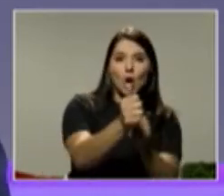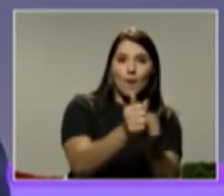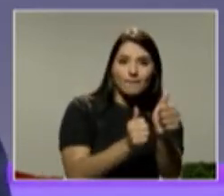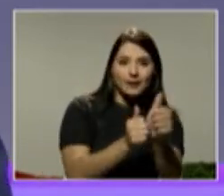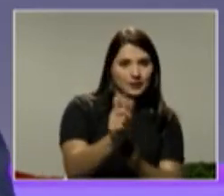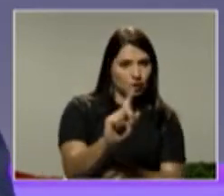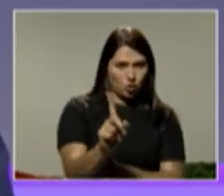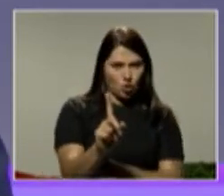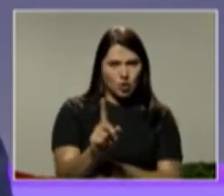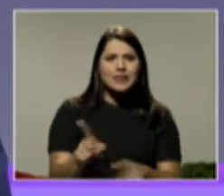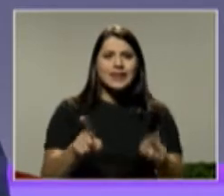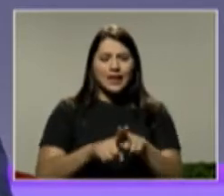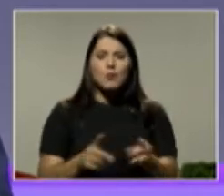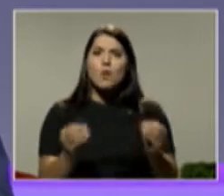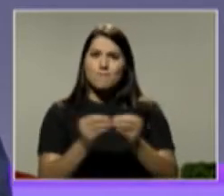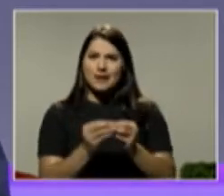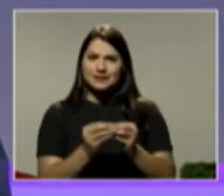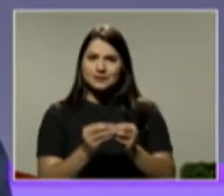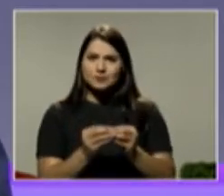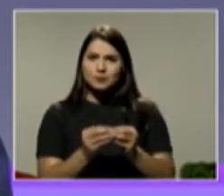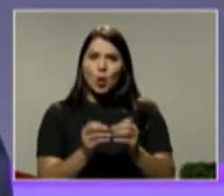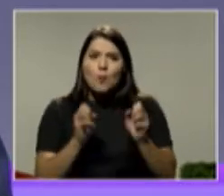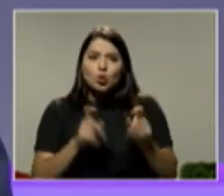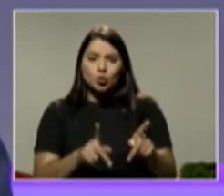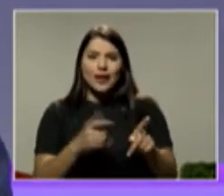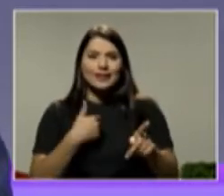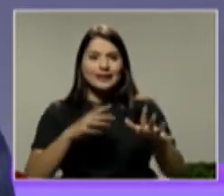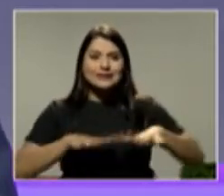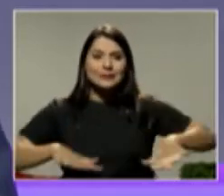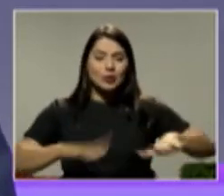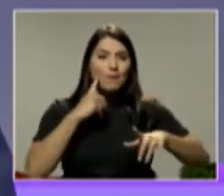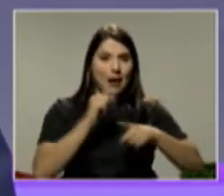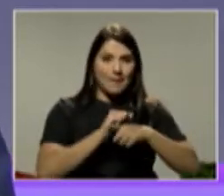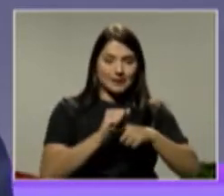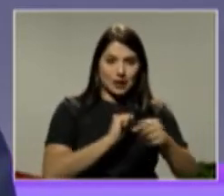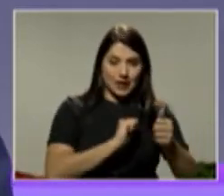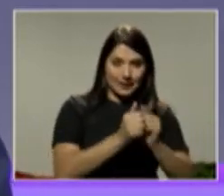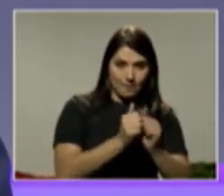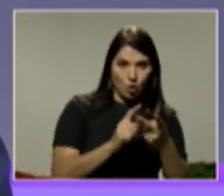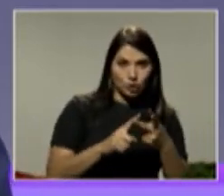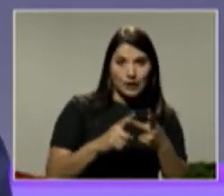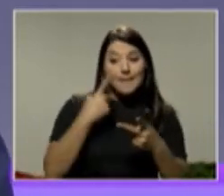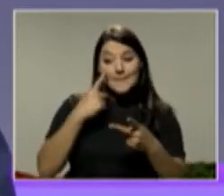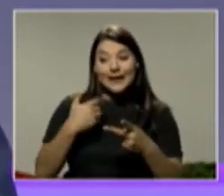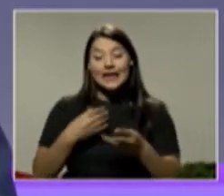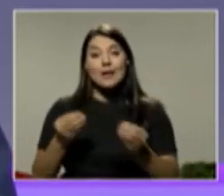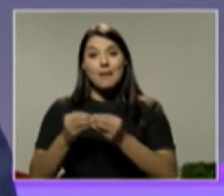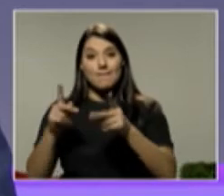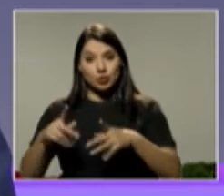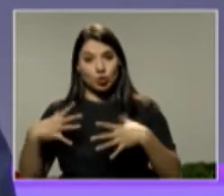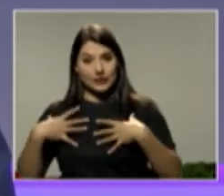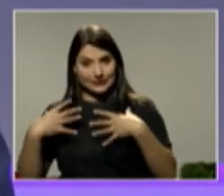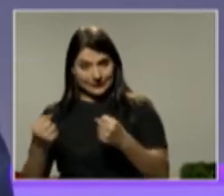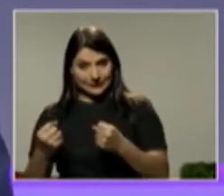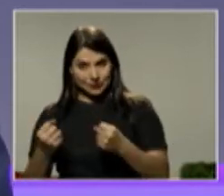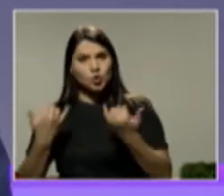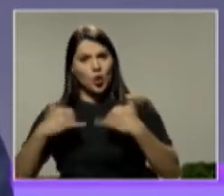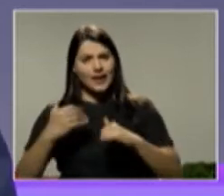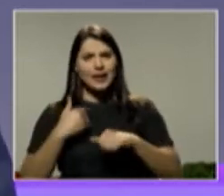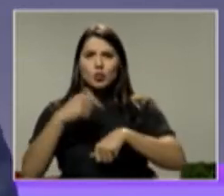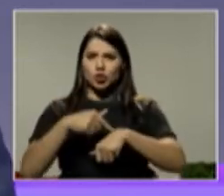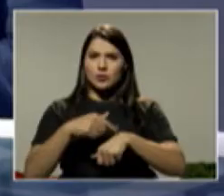posibilidades de tener más gente sana haciendo deporte, más actividad física. Creo que estamos a tiempo. Todavía, si realmente desarrollamos